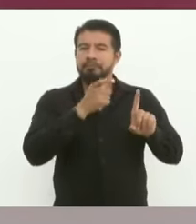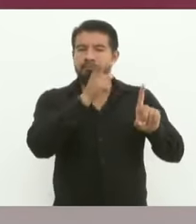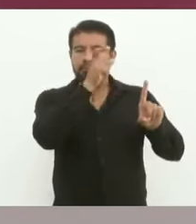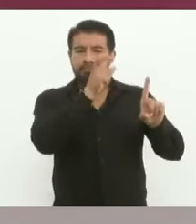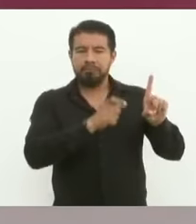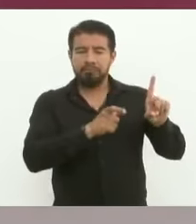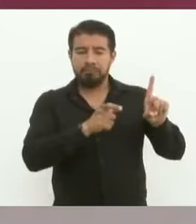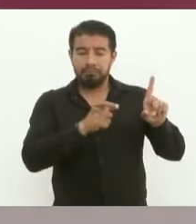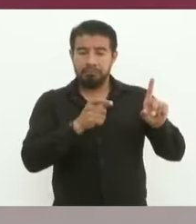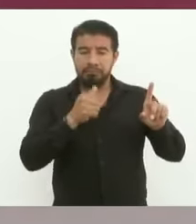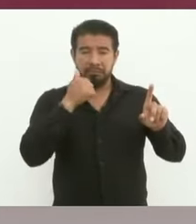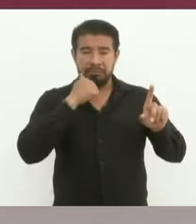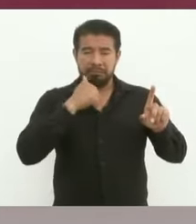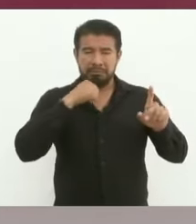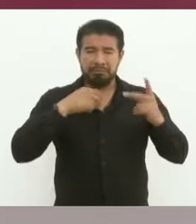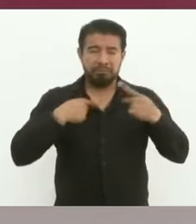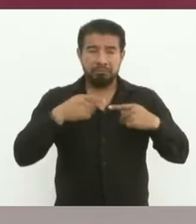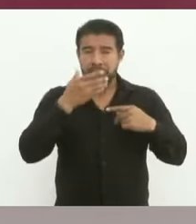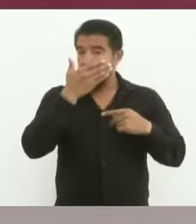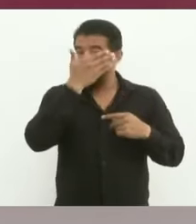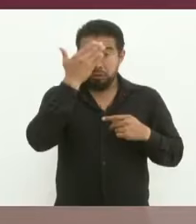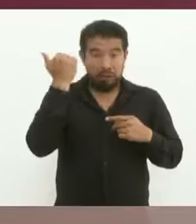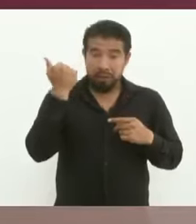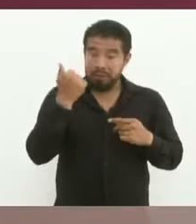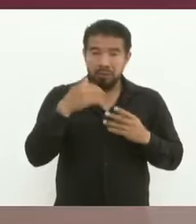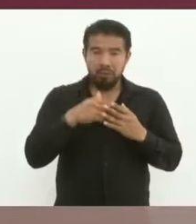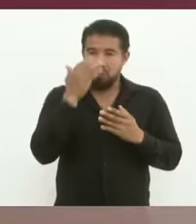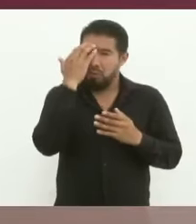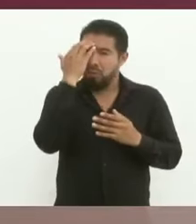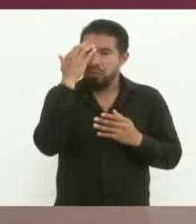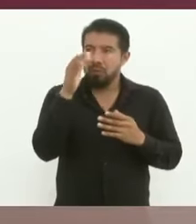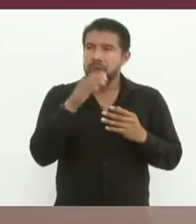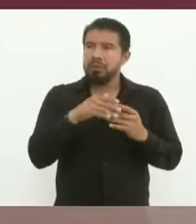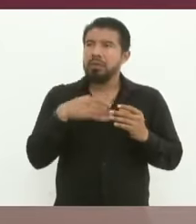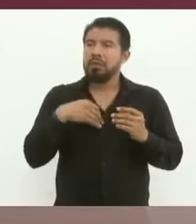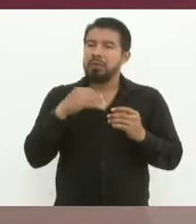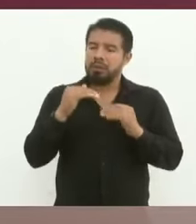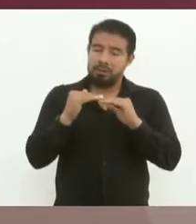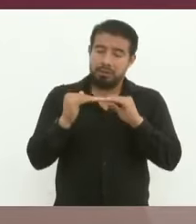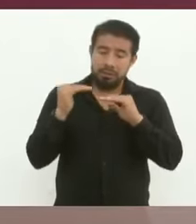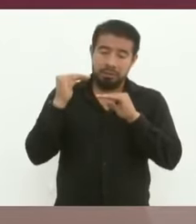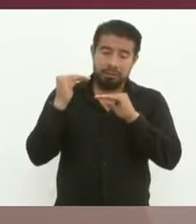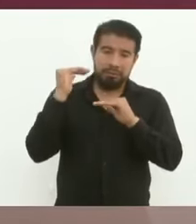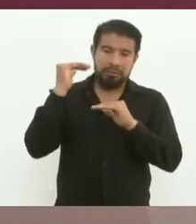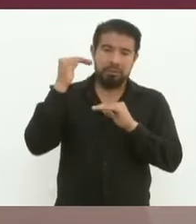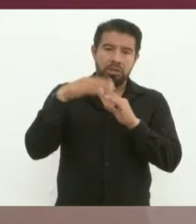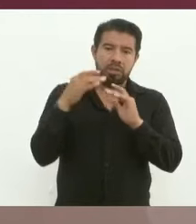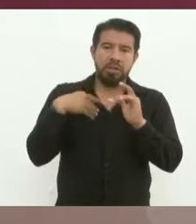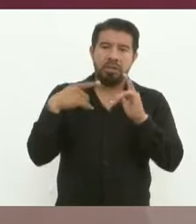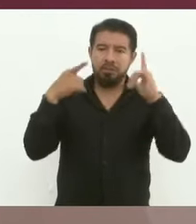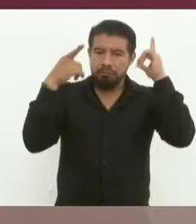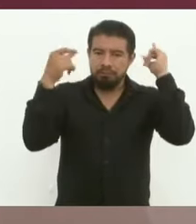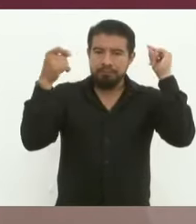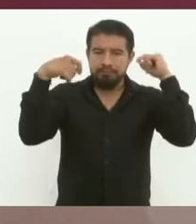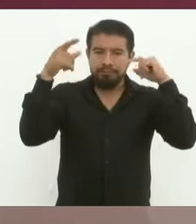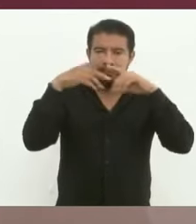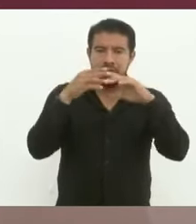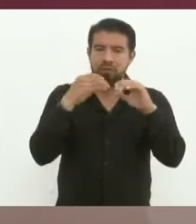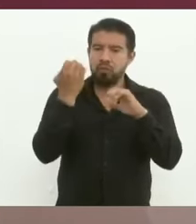muchas veces, la mayoría de la gente no conoce cuáles son los grados de escolaridad.